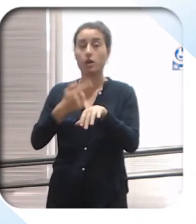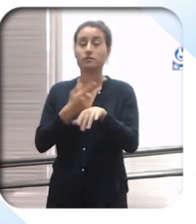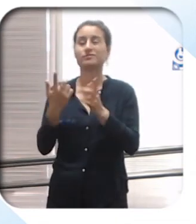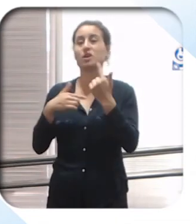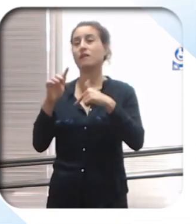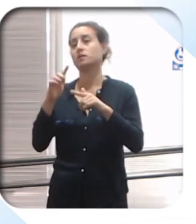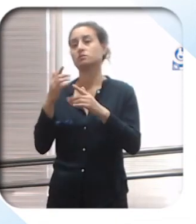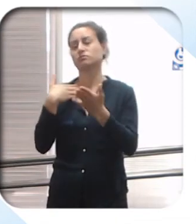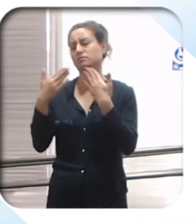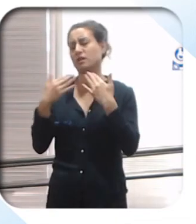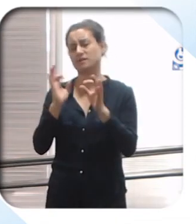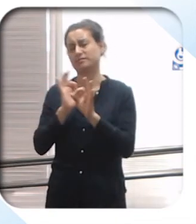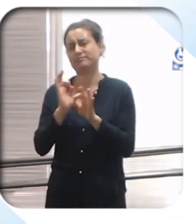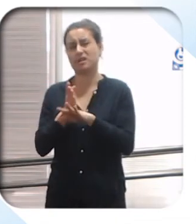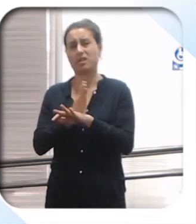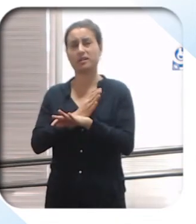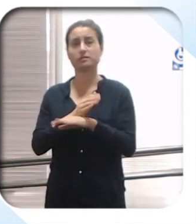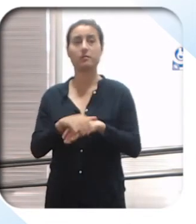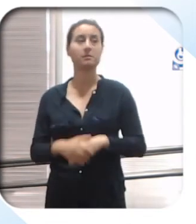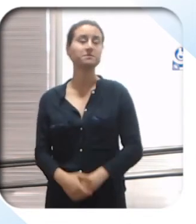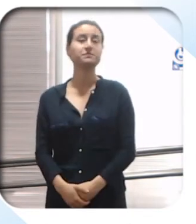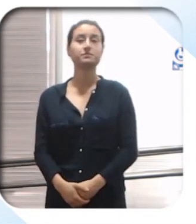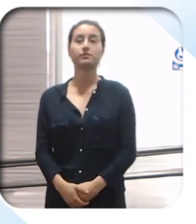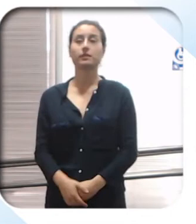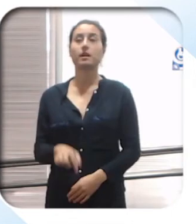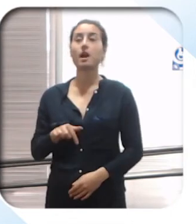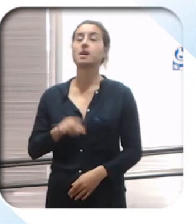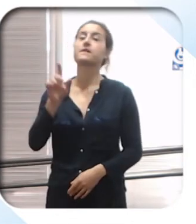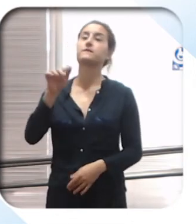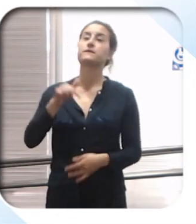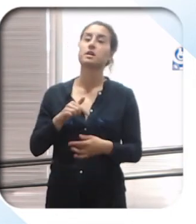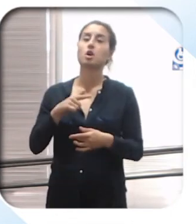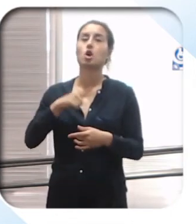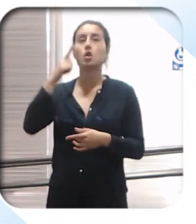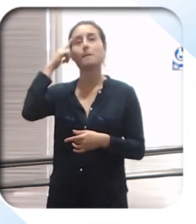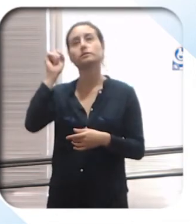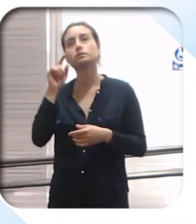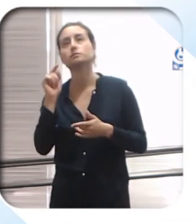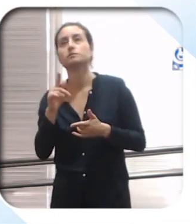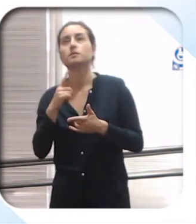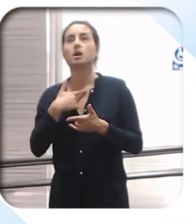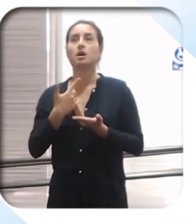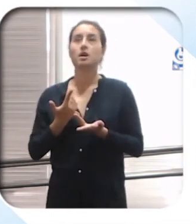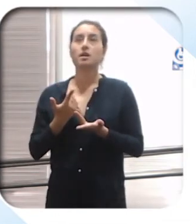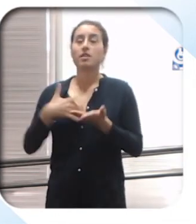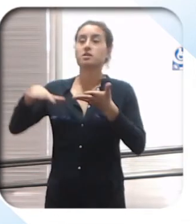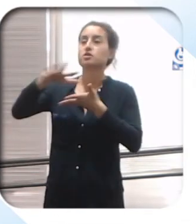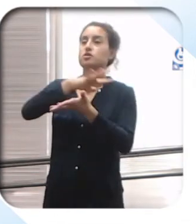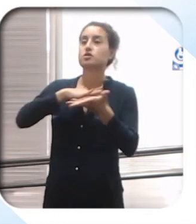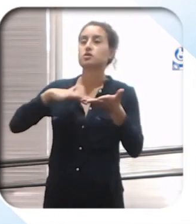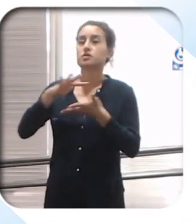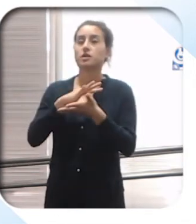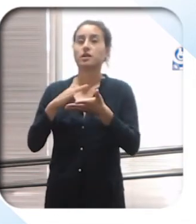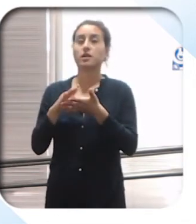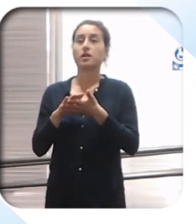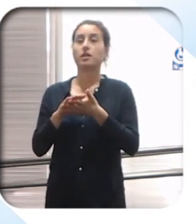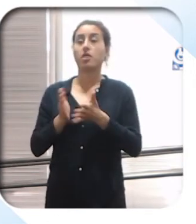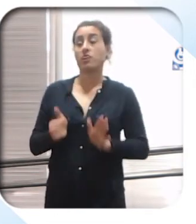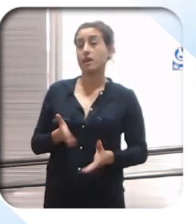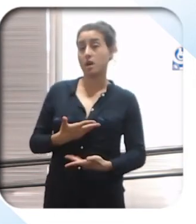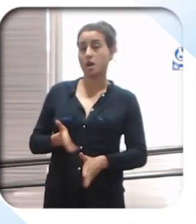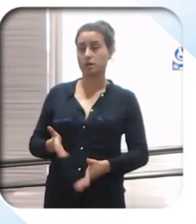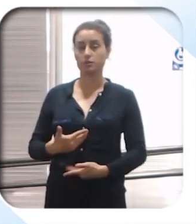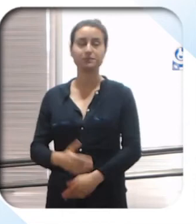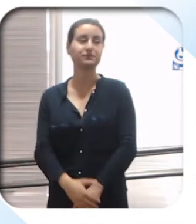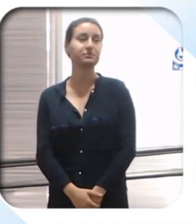dialogan, lamentablemente. ¿Tá? Porque ahí vienen otros prejuicios y otros estereotipos sociales, como es el tema de género,